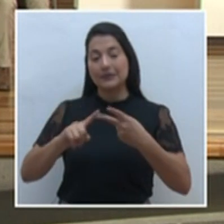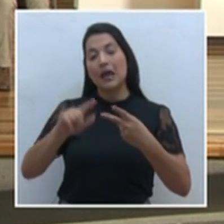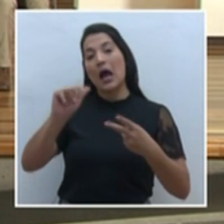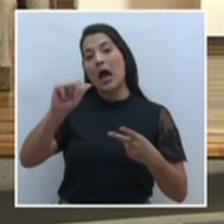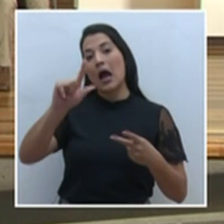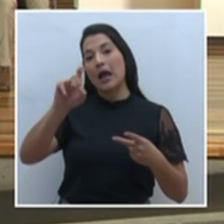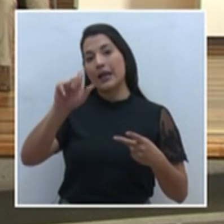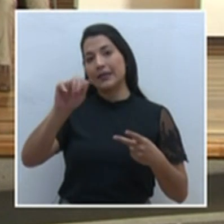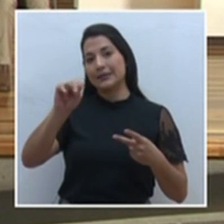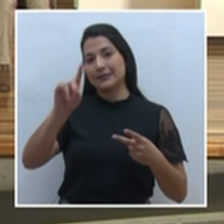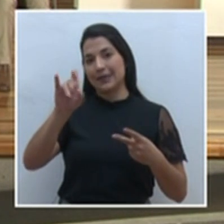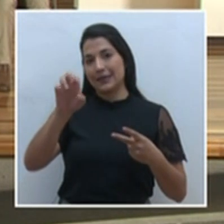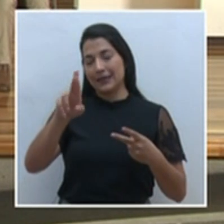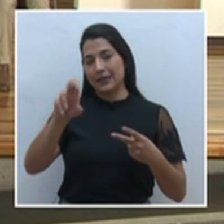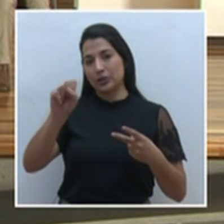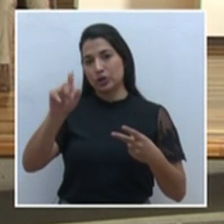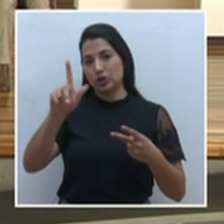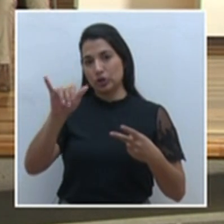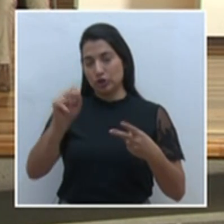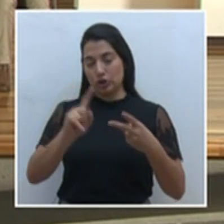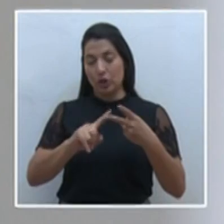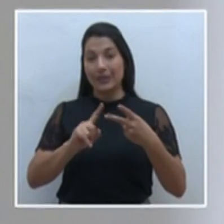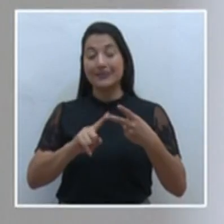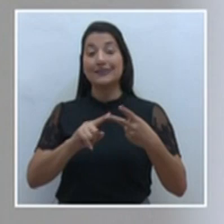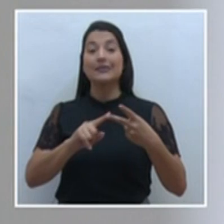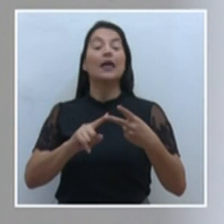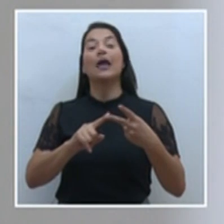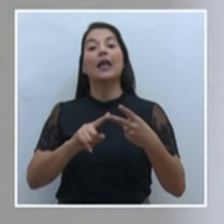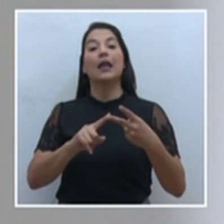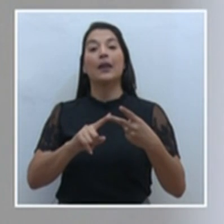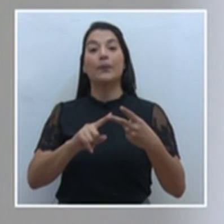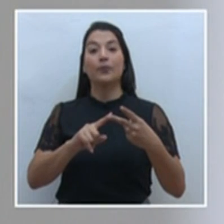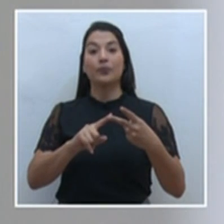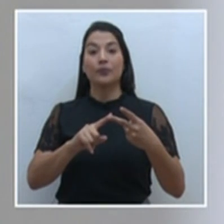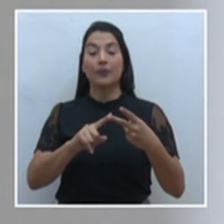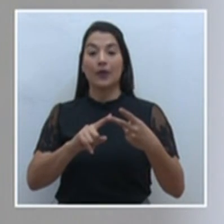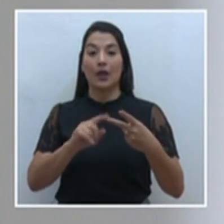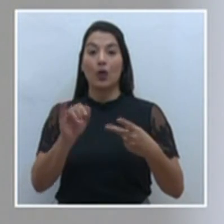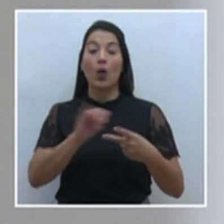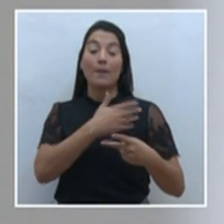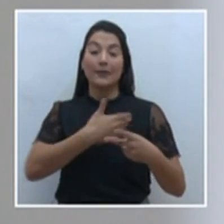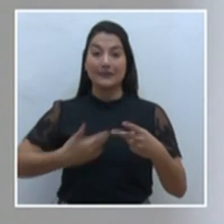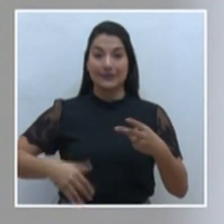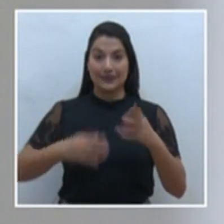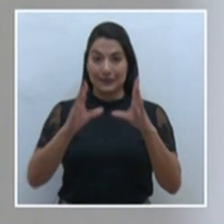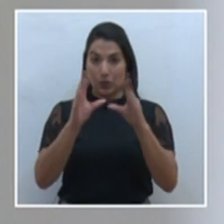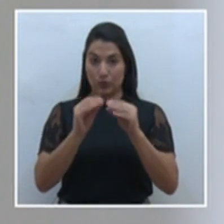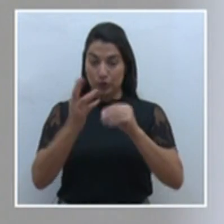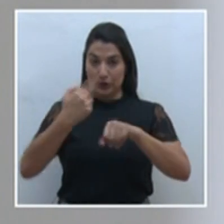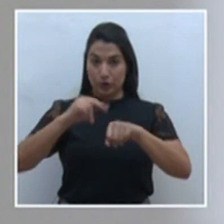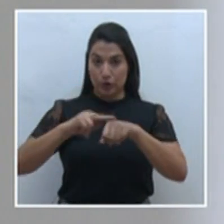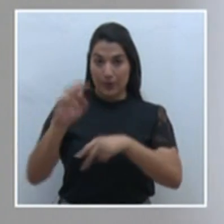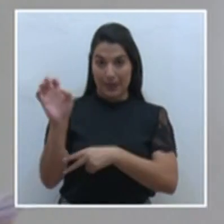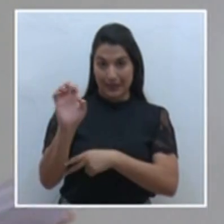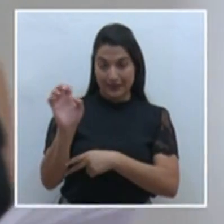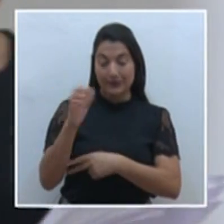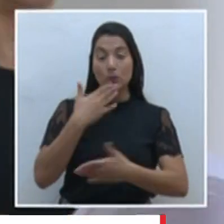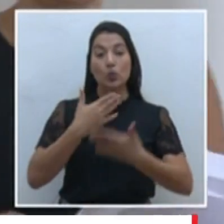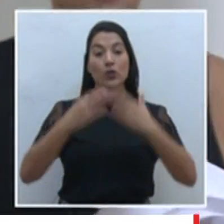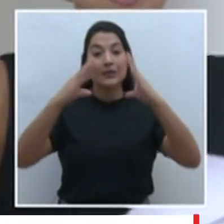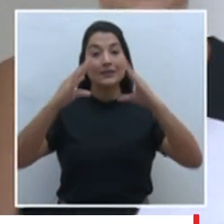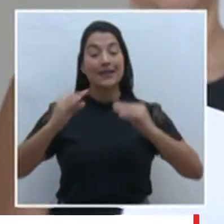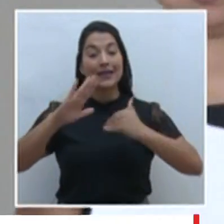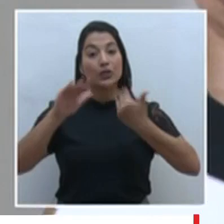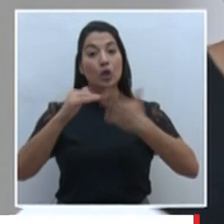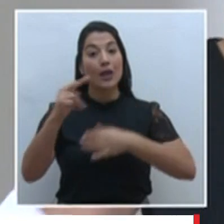Solís, presidente ejecutivo de la Comisión Nacional de Emergencias, y a todos los que están siguiendo la transmisión el día de